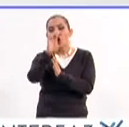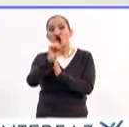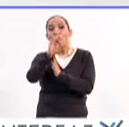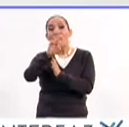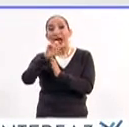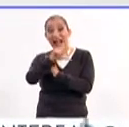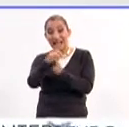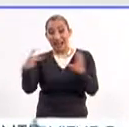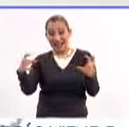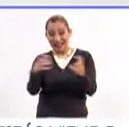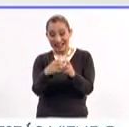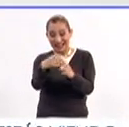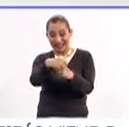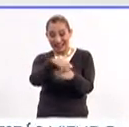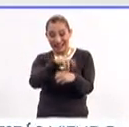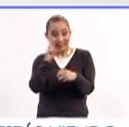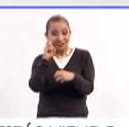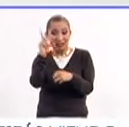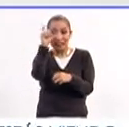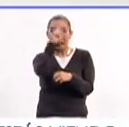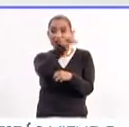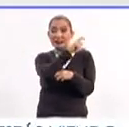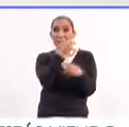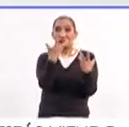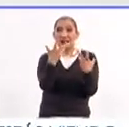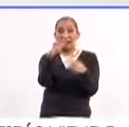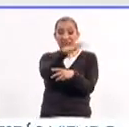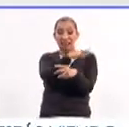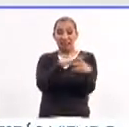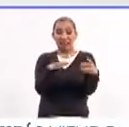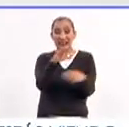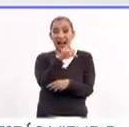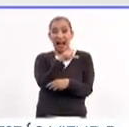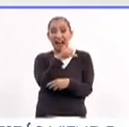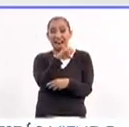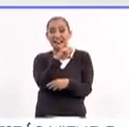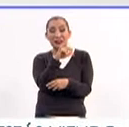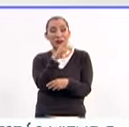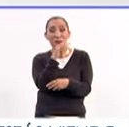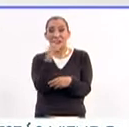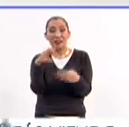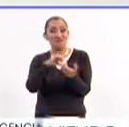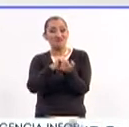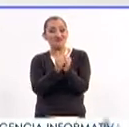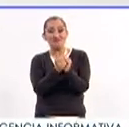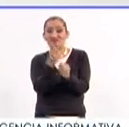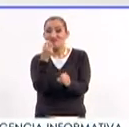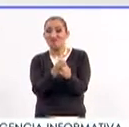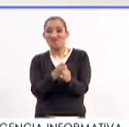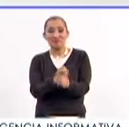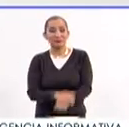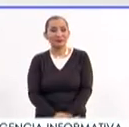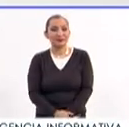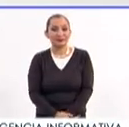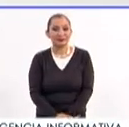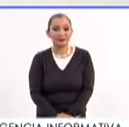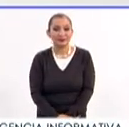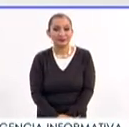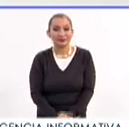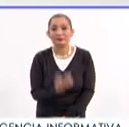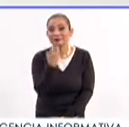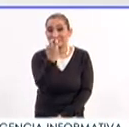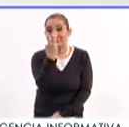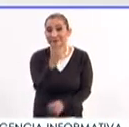que cada vez lo van a tener más difícil porque en un medio ácido no pueden calcificar. Es